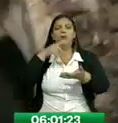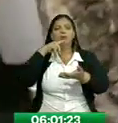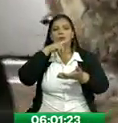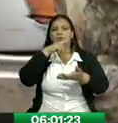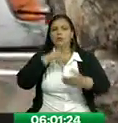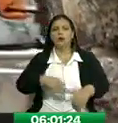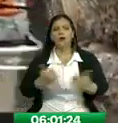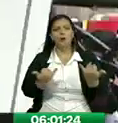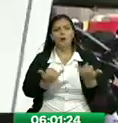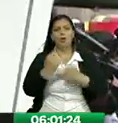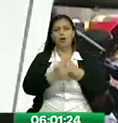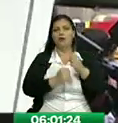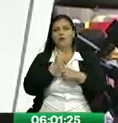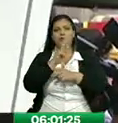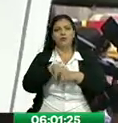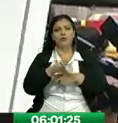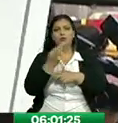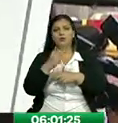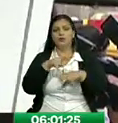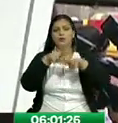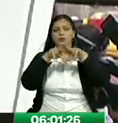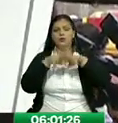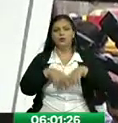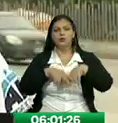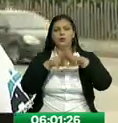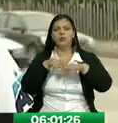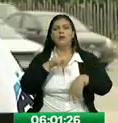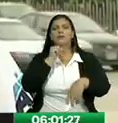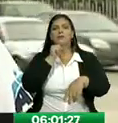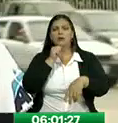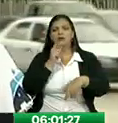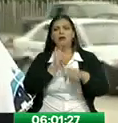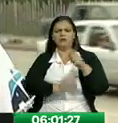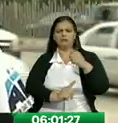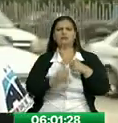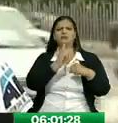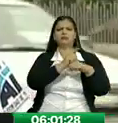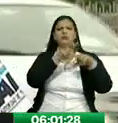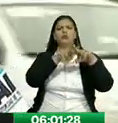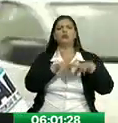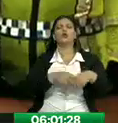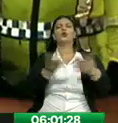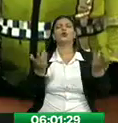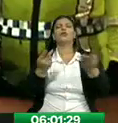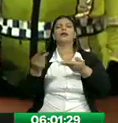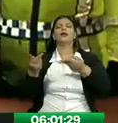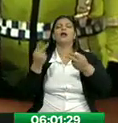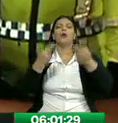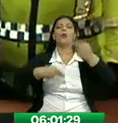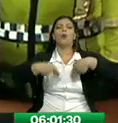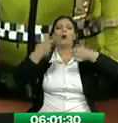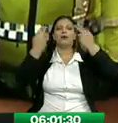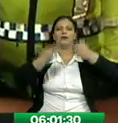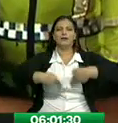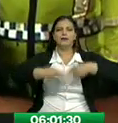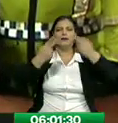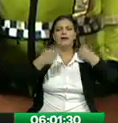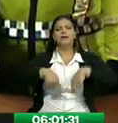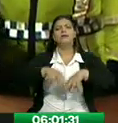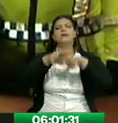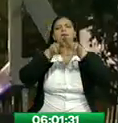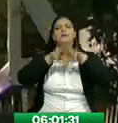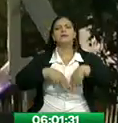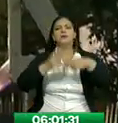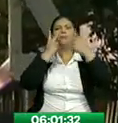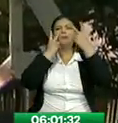no el 2019, la ha hecho en la ciudad de Coaquillas, una revisión visual. Por eso la alcaldesa Cintia Viteri, durante la